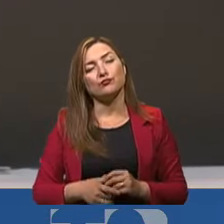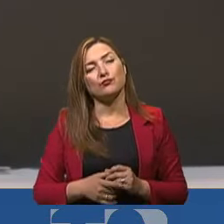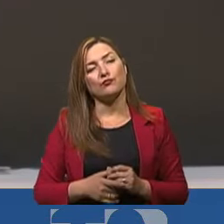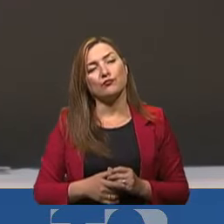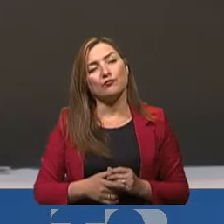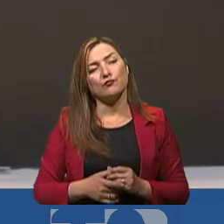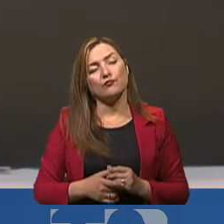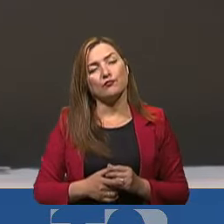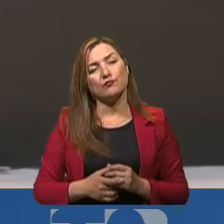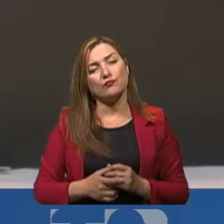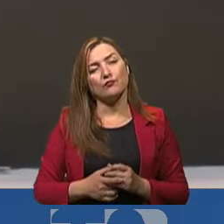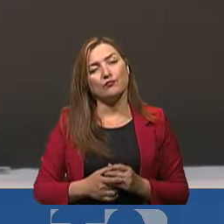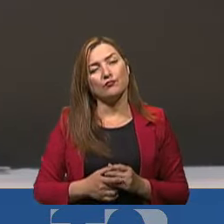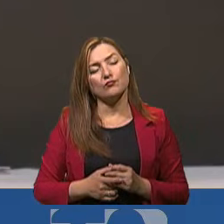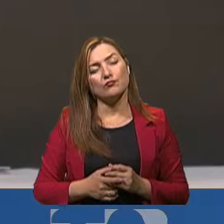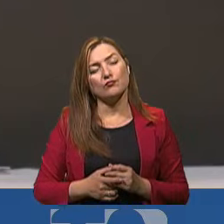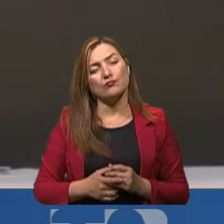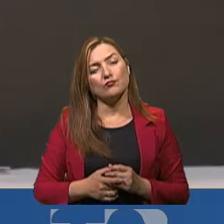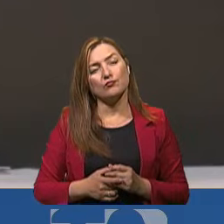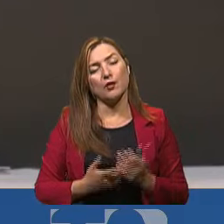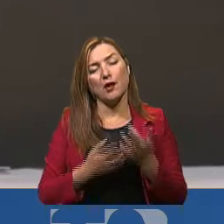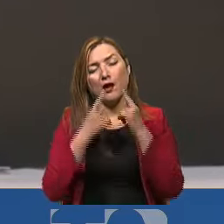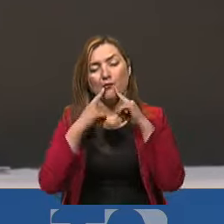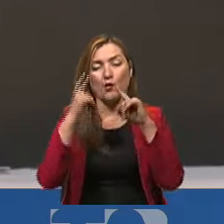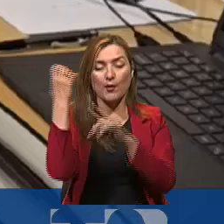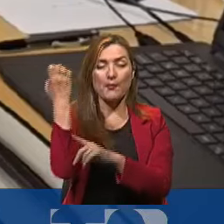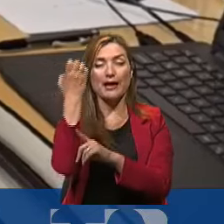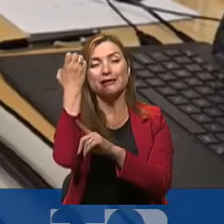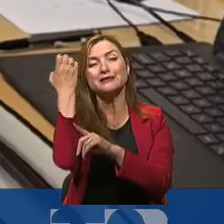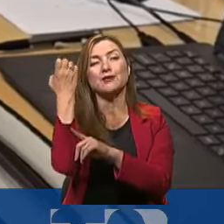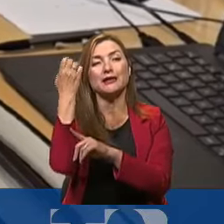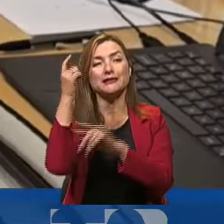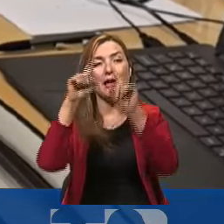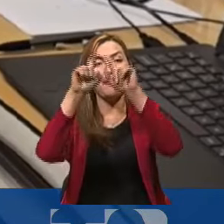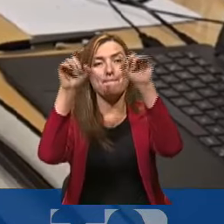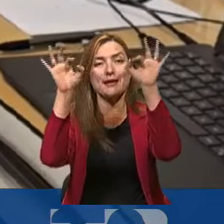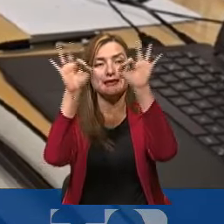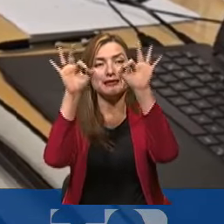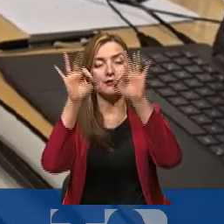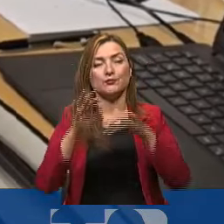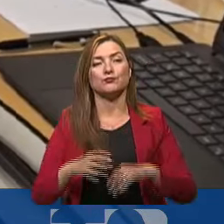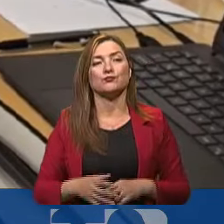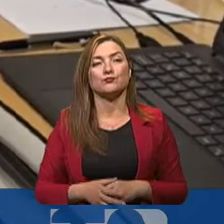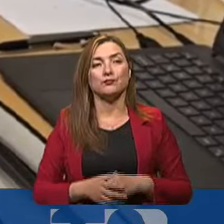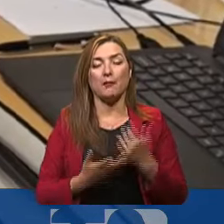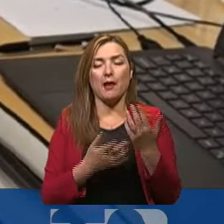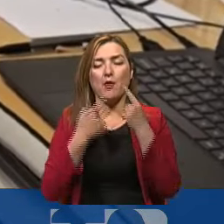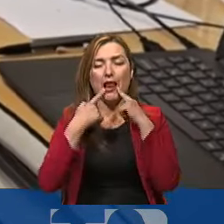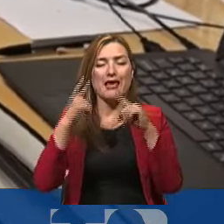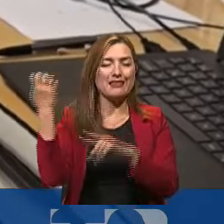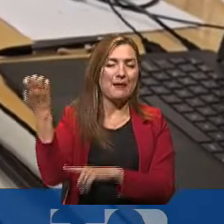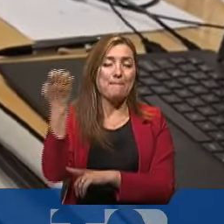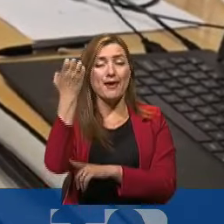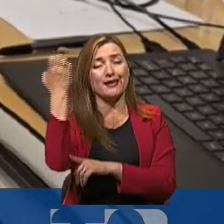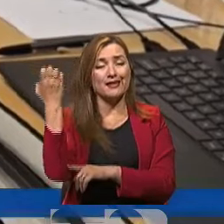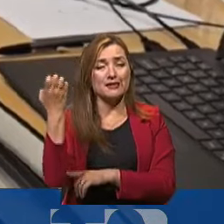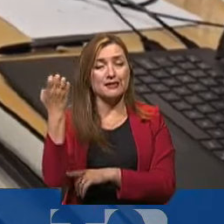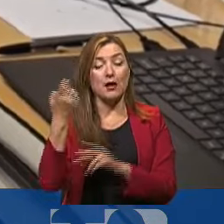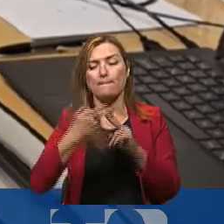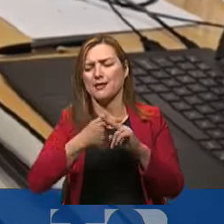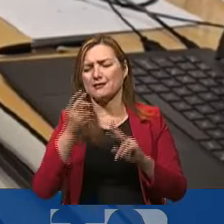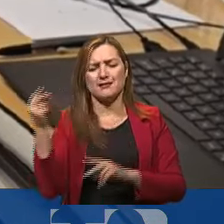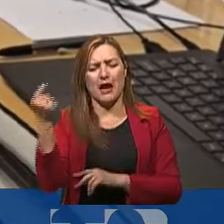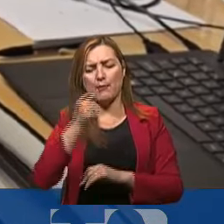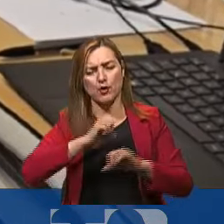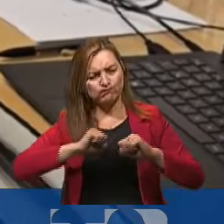definitivamente, y estamos esperando ya la declaratoria de emergencia de la empresa eléctrica. Esperamos la declaratoria de emergencia y enseguida nosotros haremos los trámites